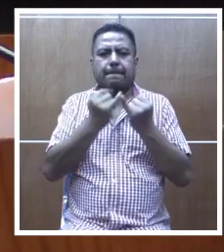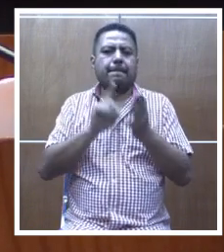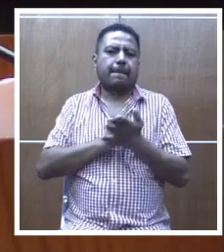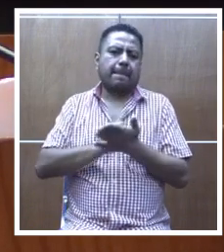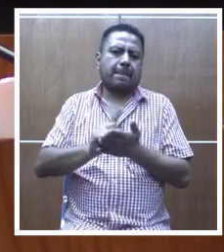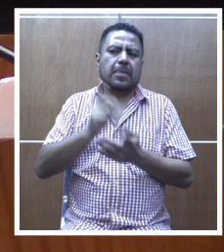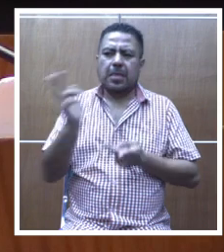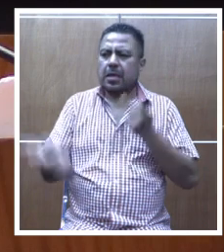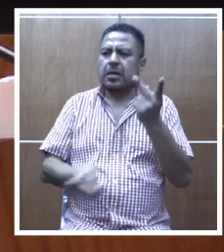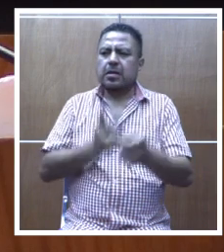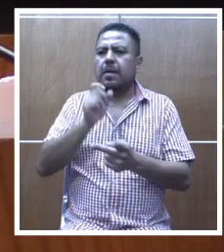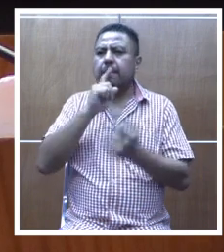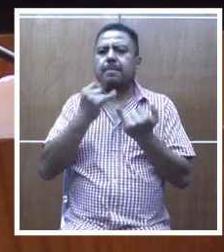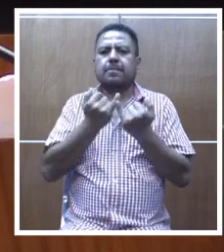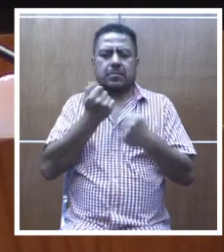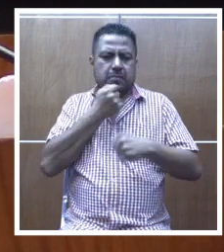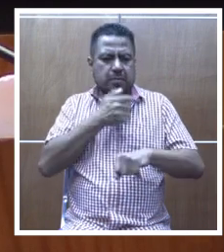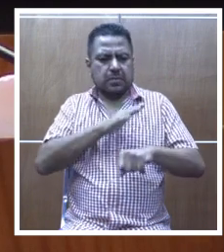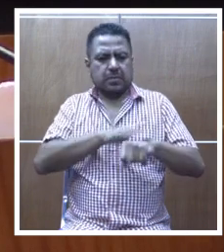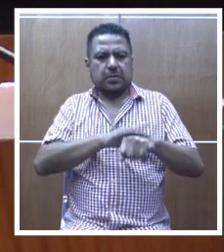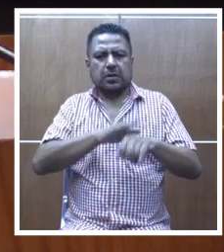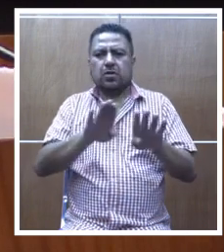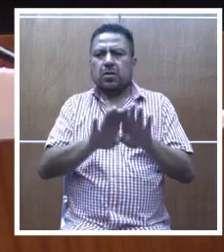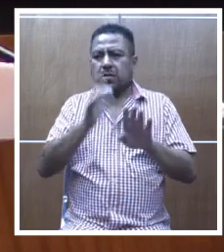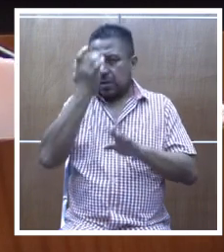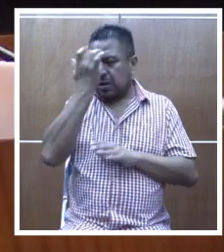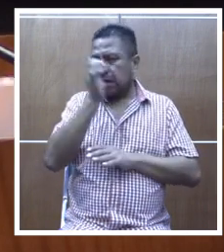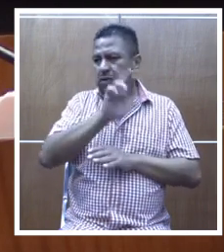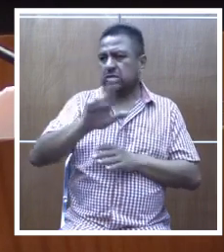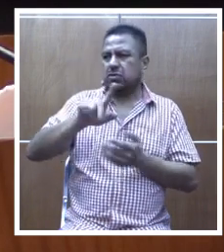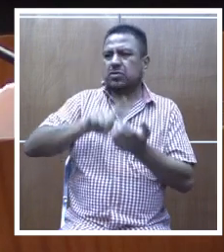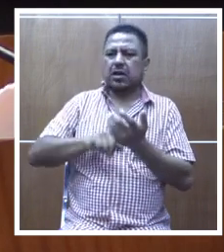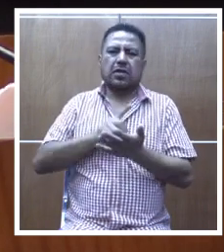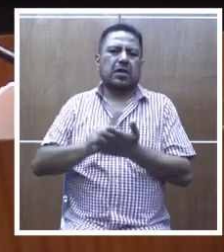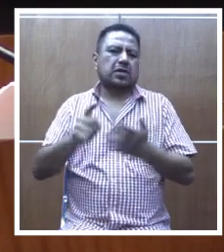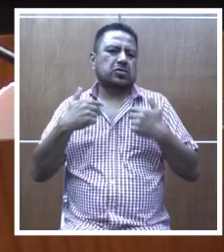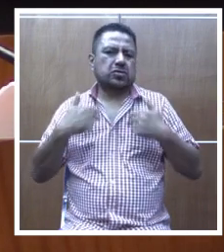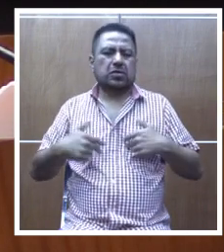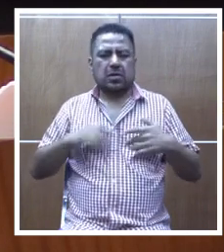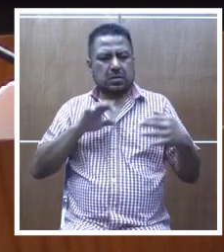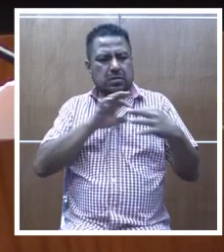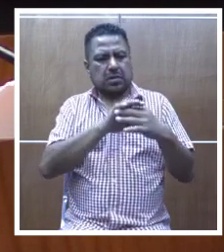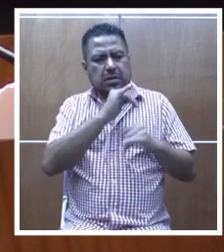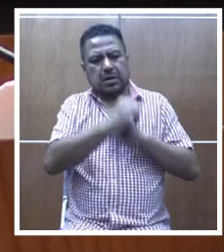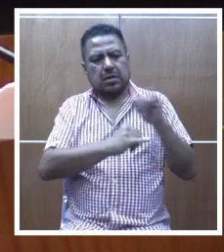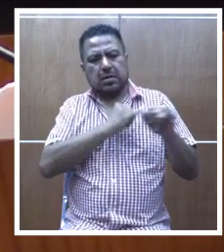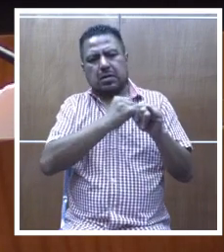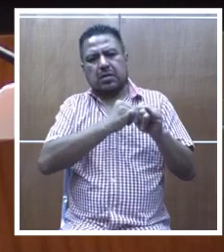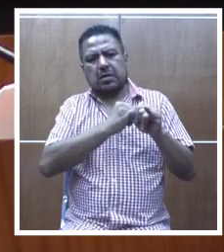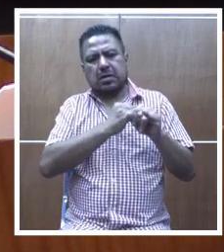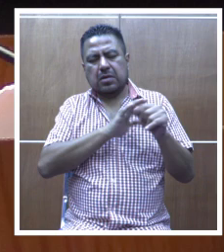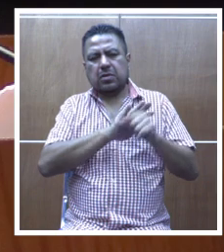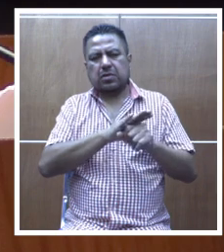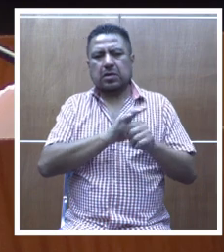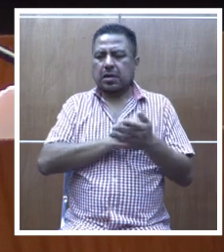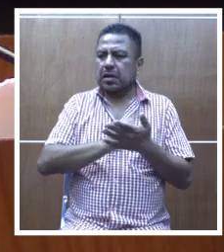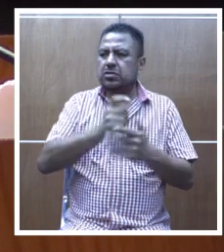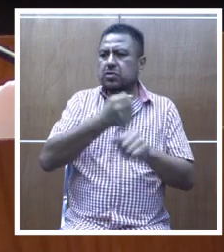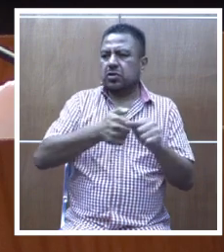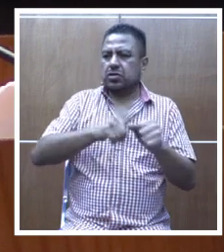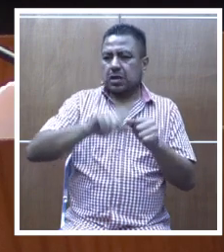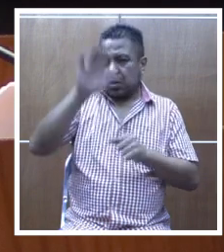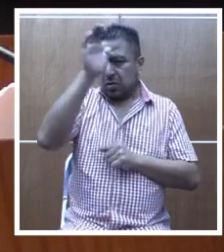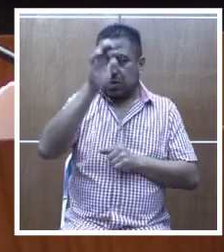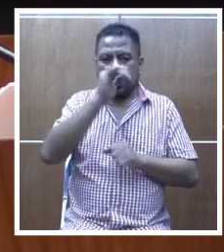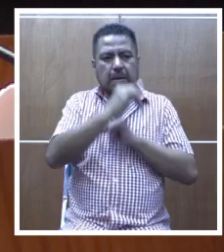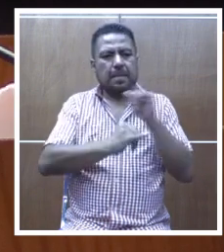la consulta, recordando los términos de la Declaración de los Derechos Humanos, del Pacto Internacional de los Derechos Económicos, Sociales y Culturales, del